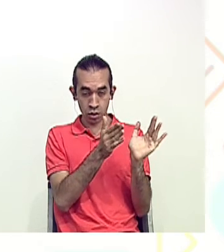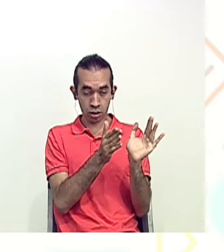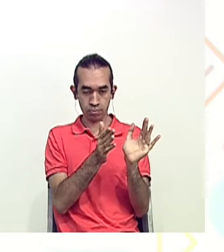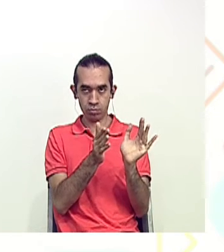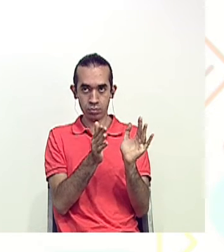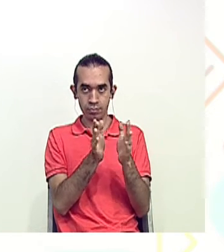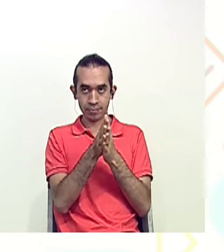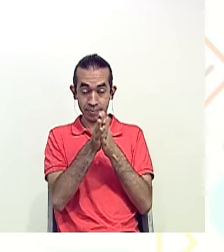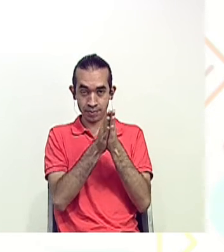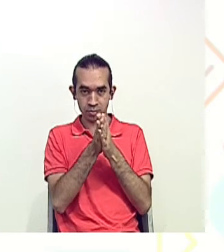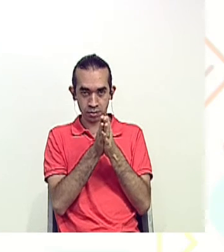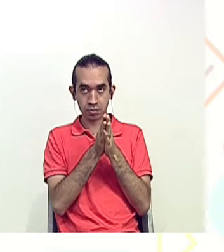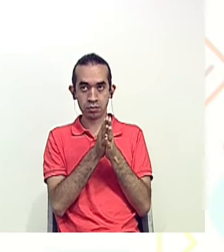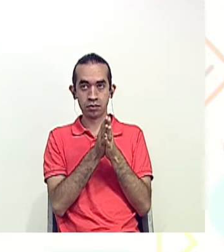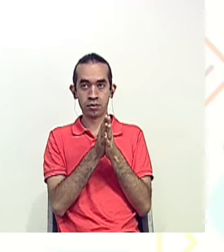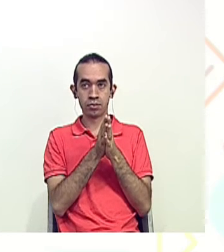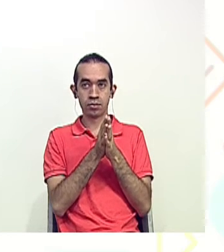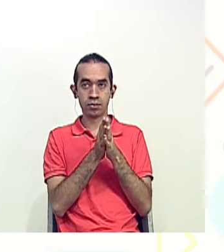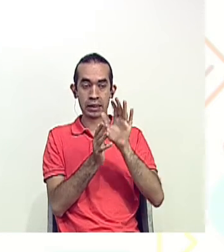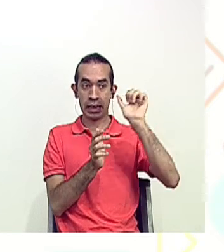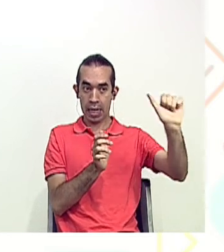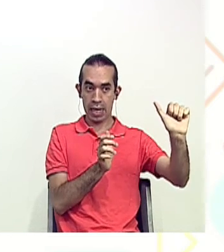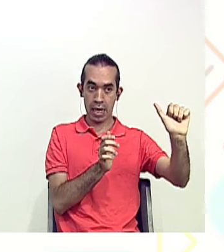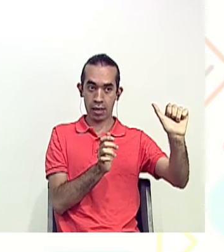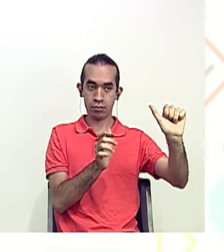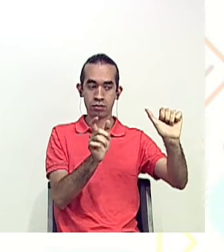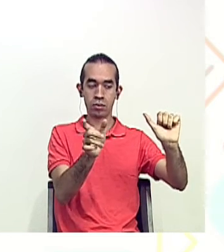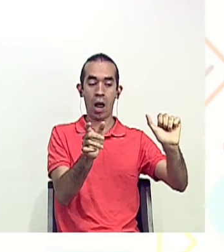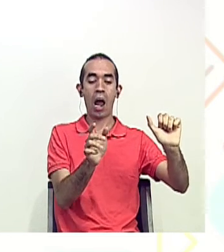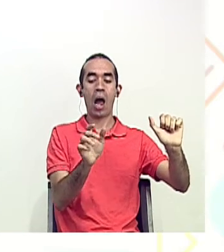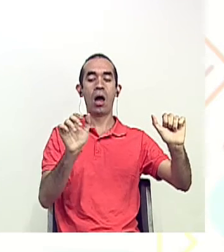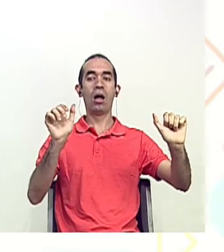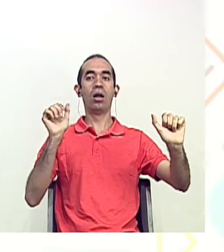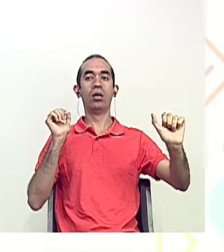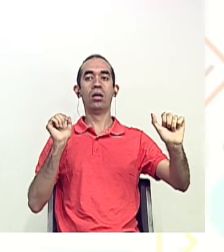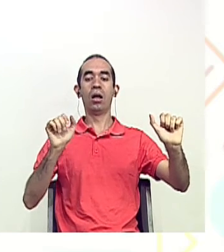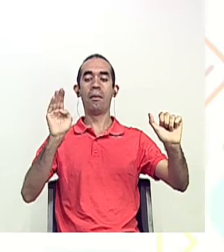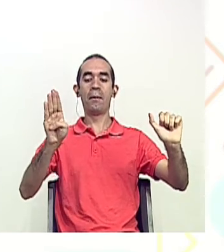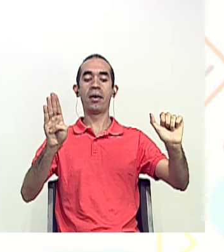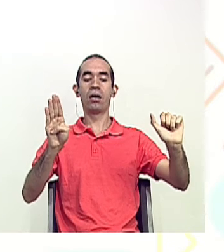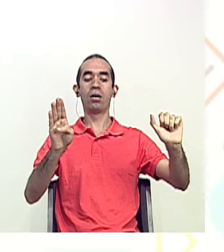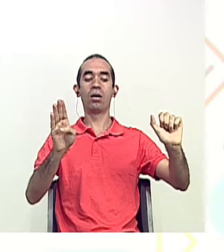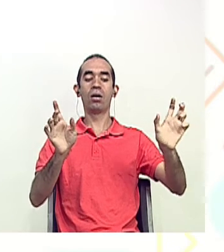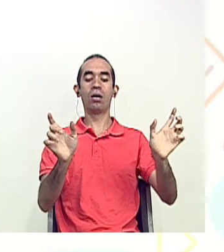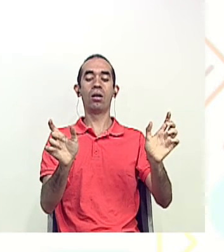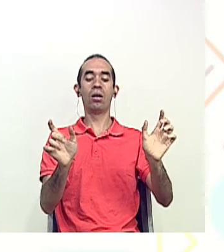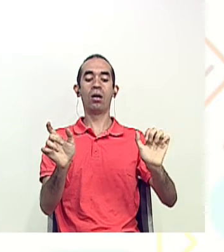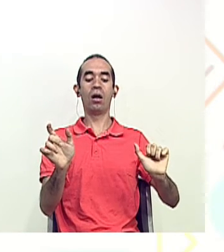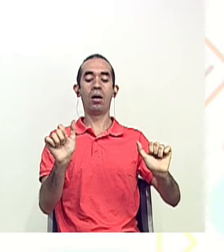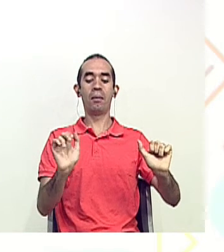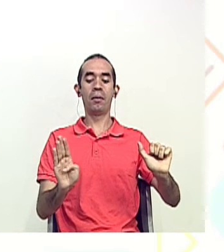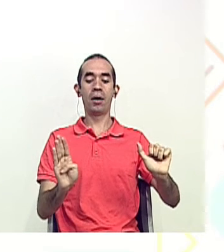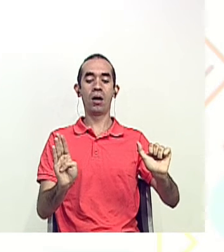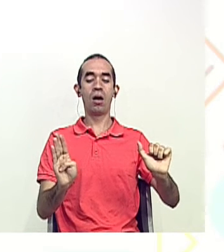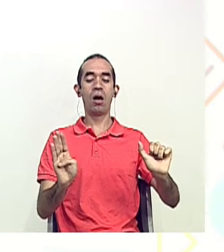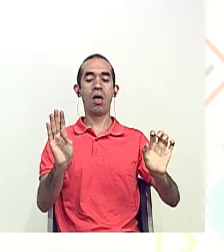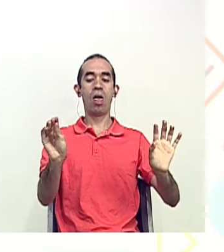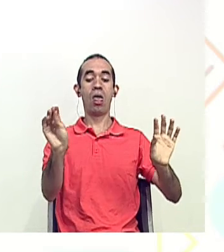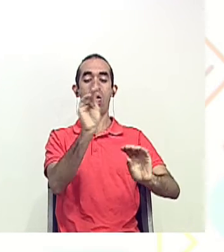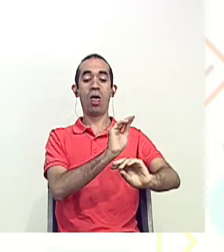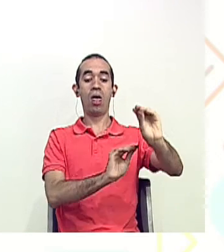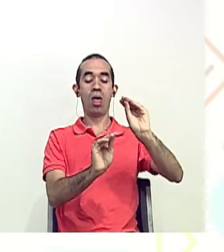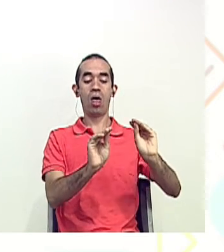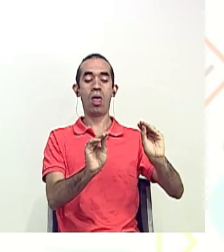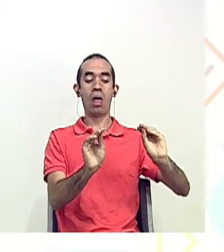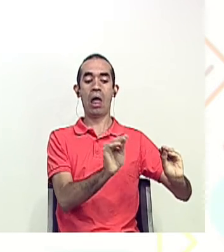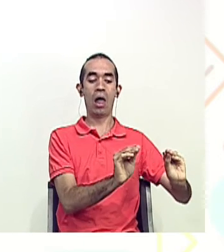Agrupando los que tienen en común la A y luego agrupando los que tienen en común la B. Entonces, ordeno